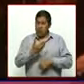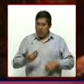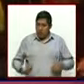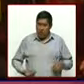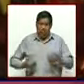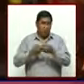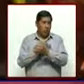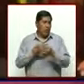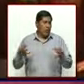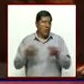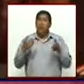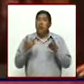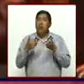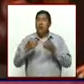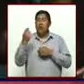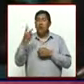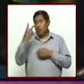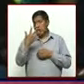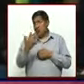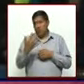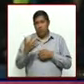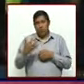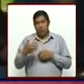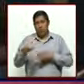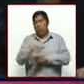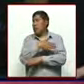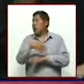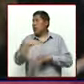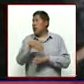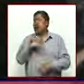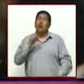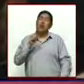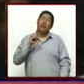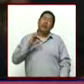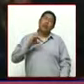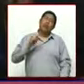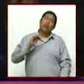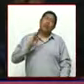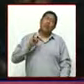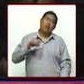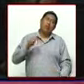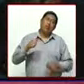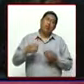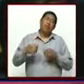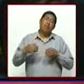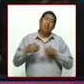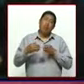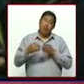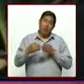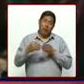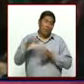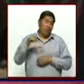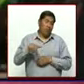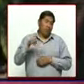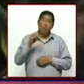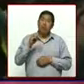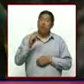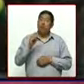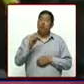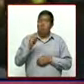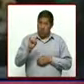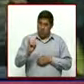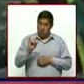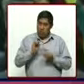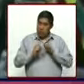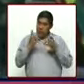incluso muy cerca de donde es el canal, vale decir, en la calle Socabaya, esquina Potosí. También hay algunas personas que están intentando